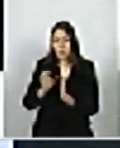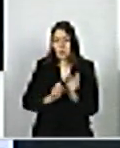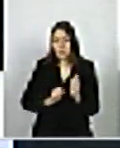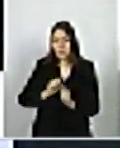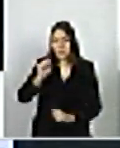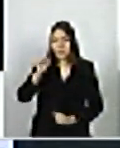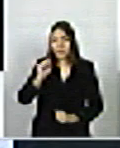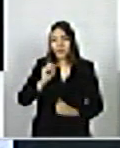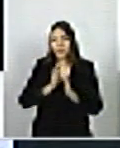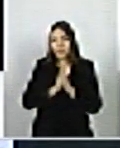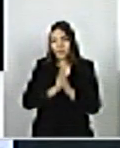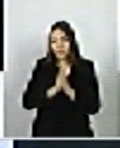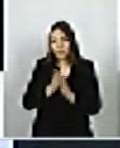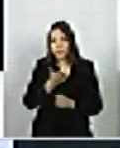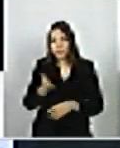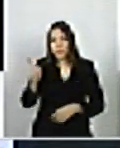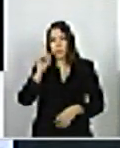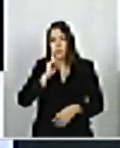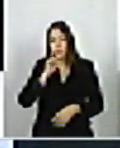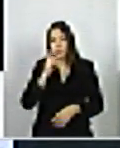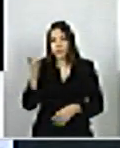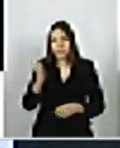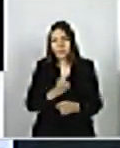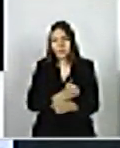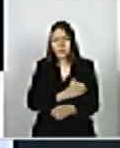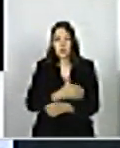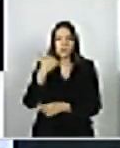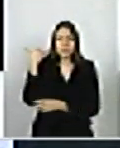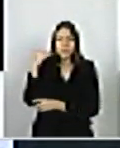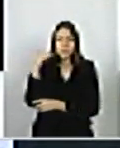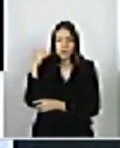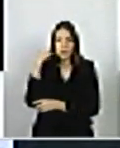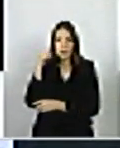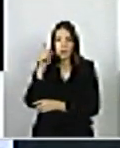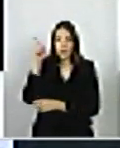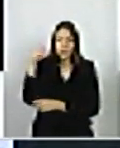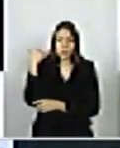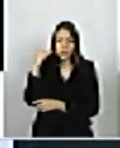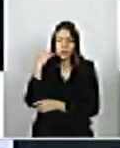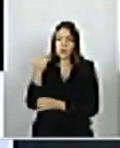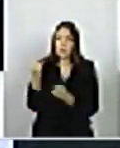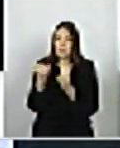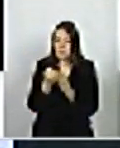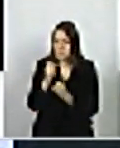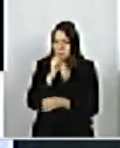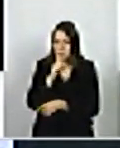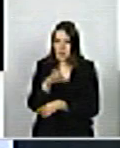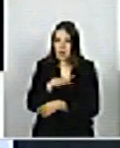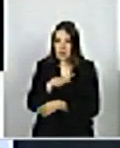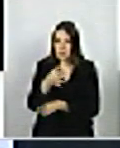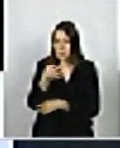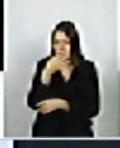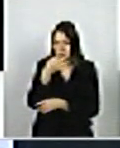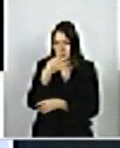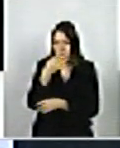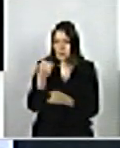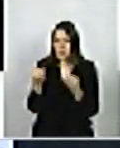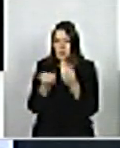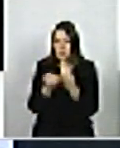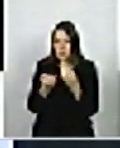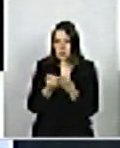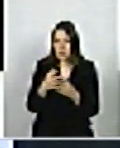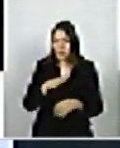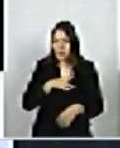por favor, compañera yucateca y amiga, porque en Yucatán también hay medicinas y también hace aire.